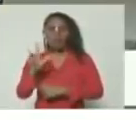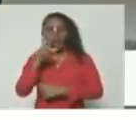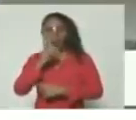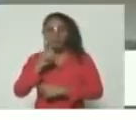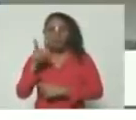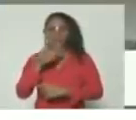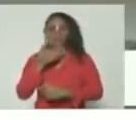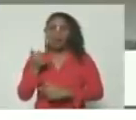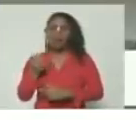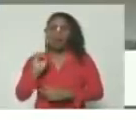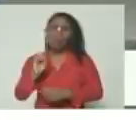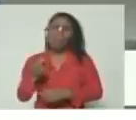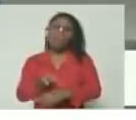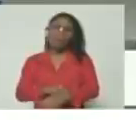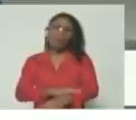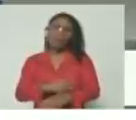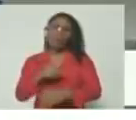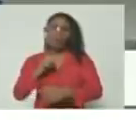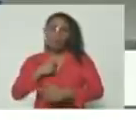mejor o peor? Le pregunté.